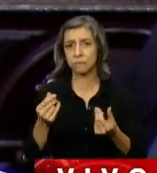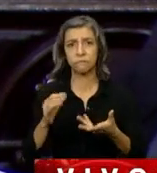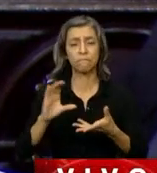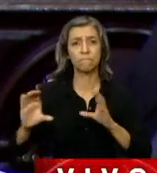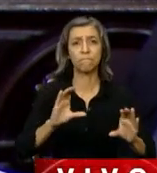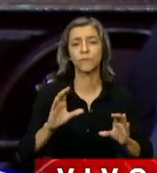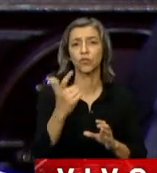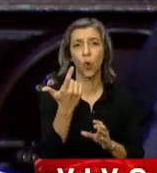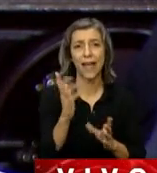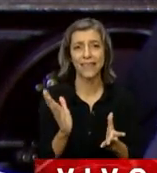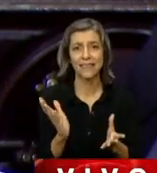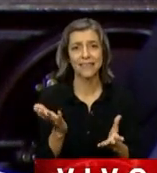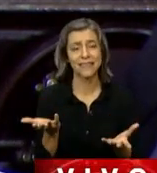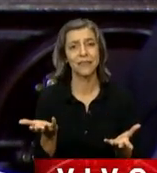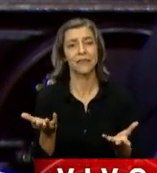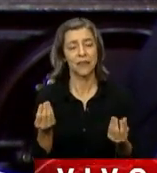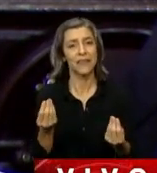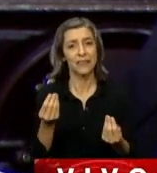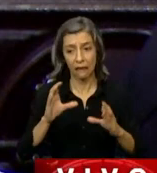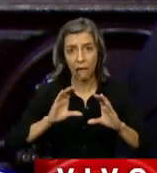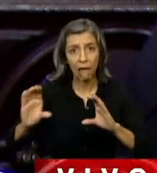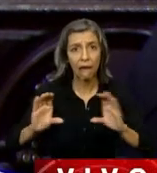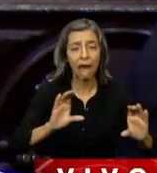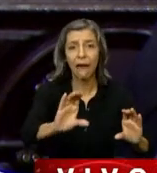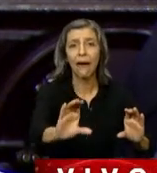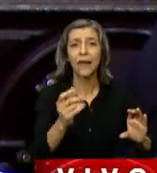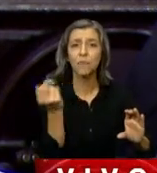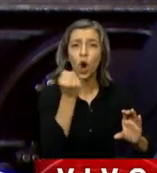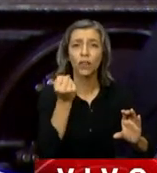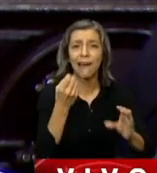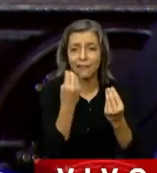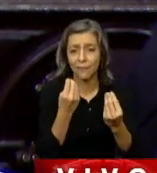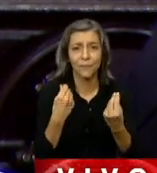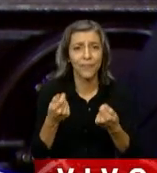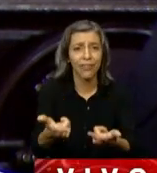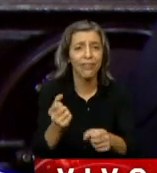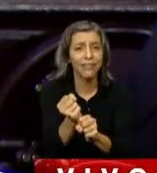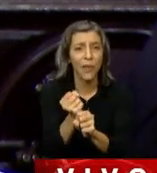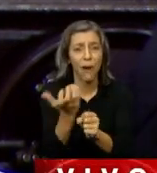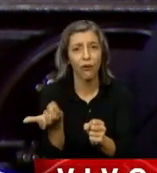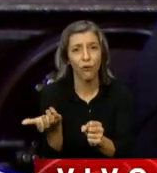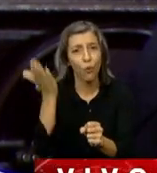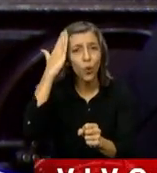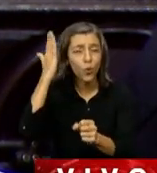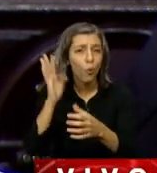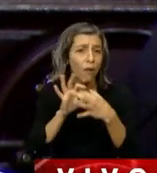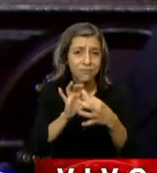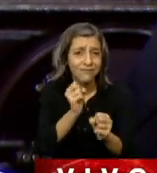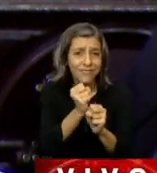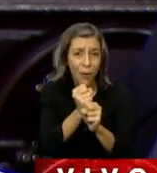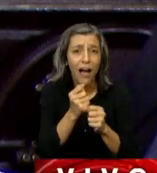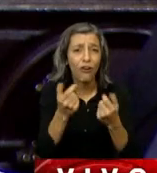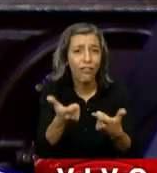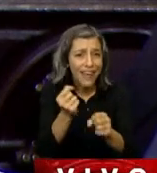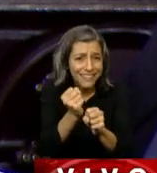eso se necesita presupuesto, porque genera laburo, además de la identidad que le decía, genera laburo la cultura, todas